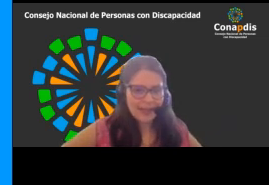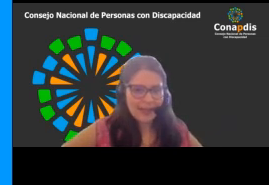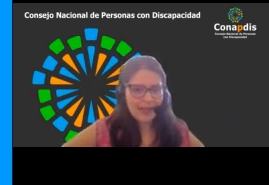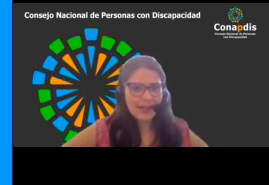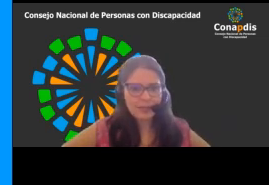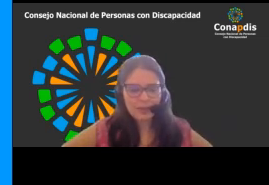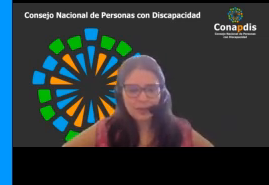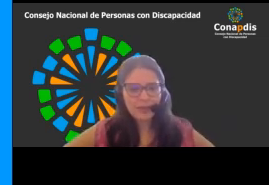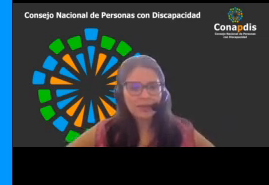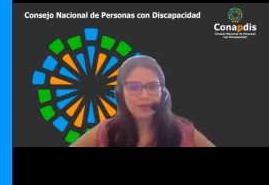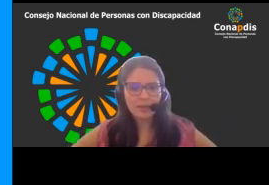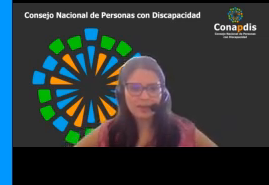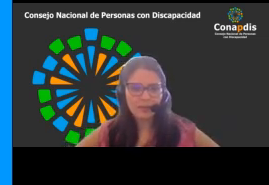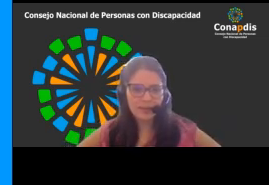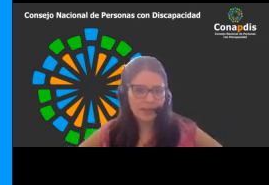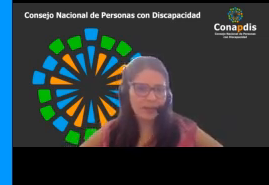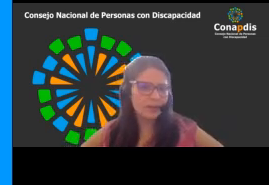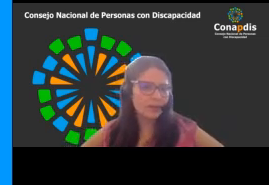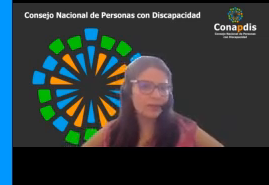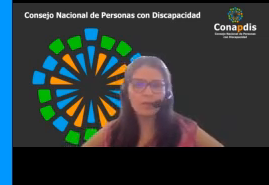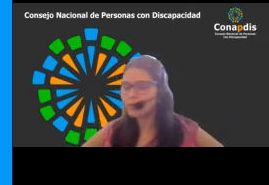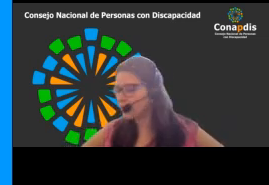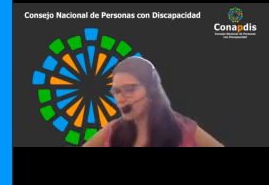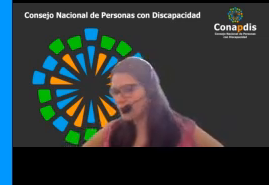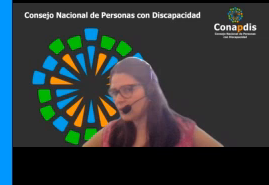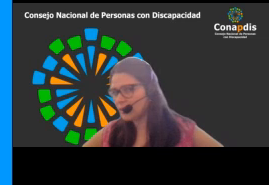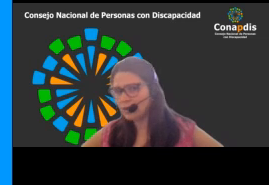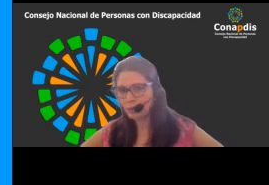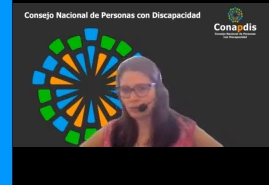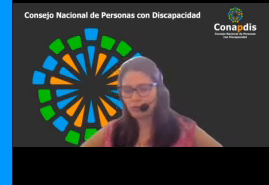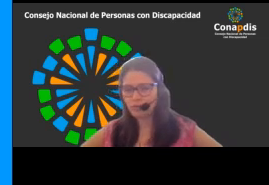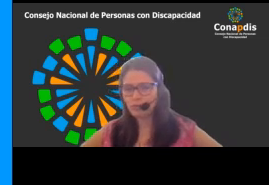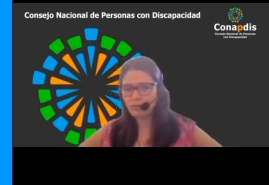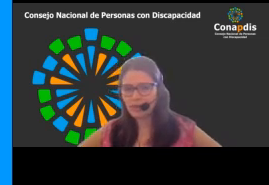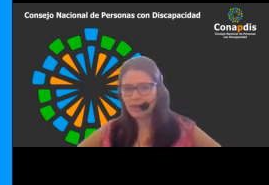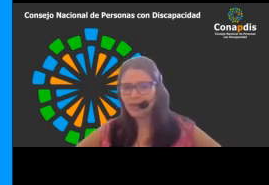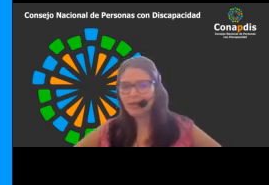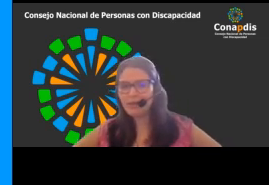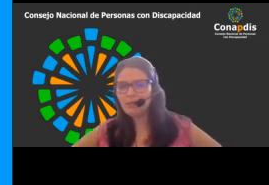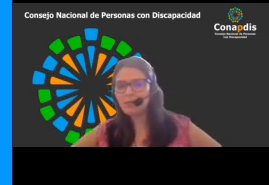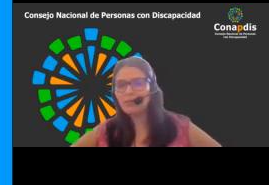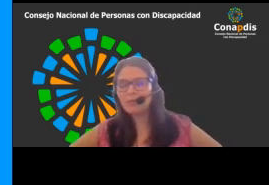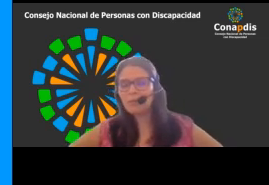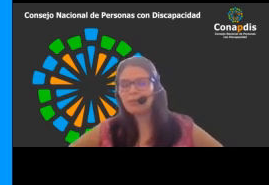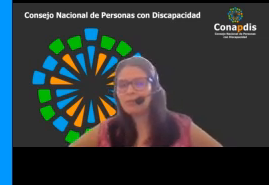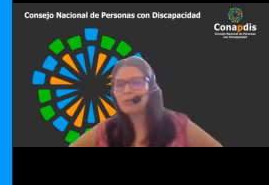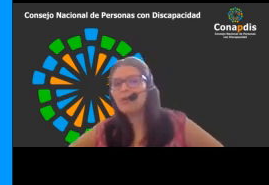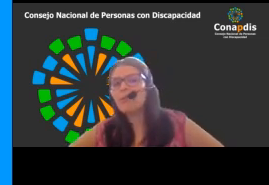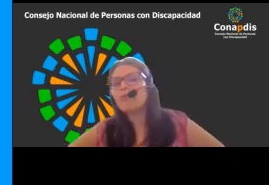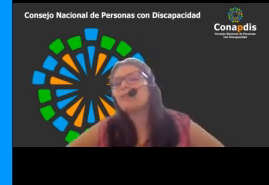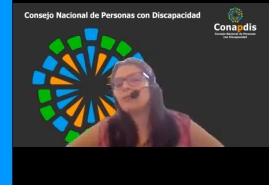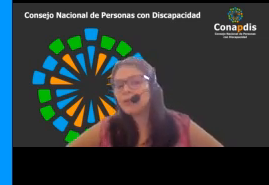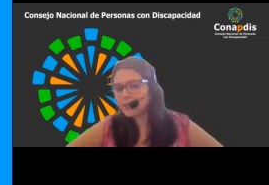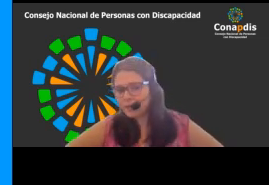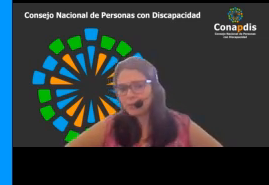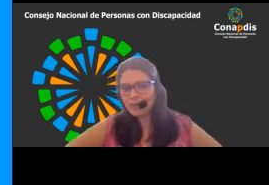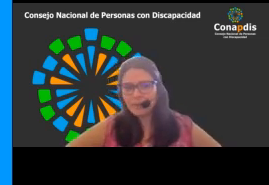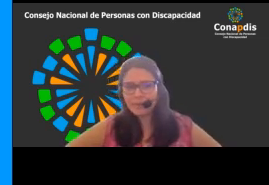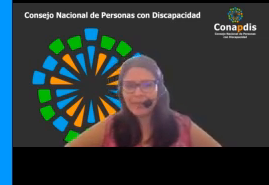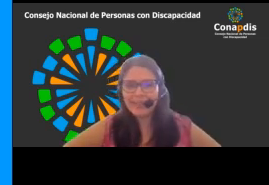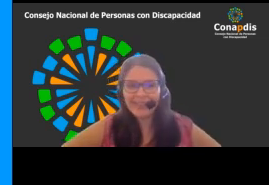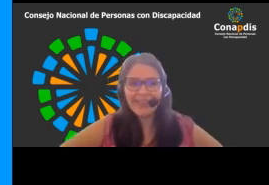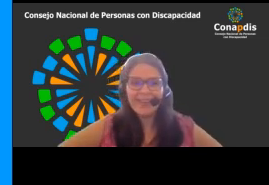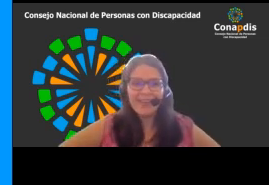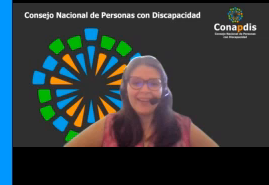tres las personas con discapacidad no saben de negocios aquí no es tanto como sí o no como falso y